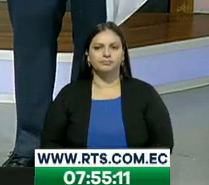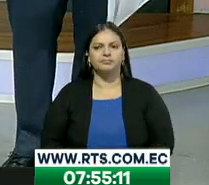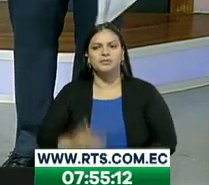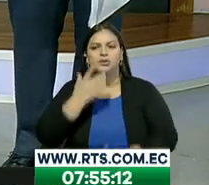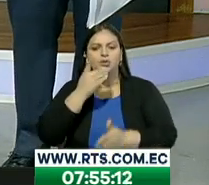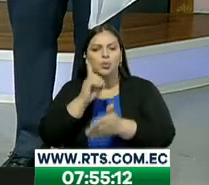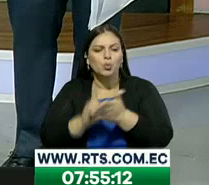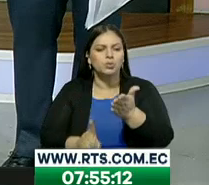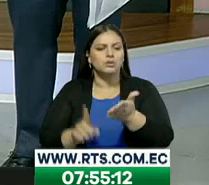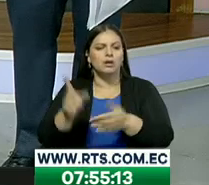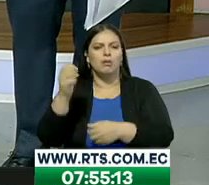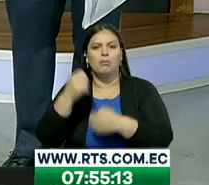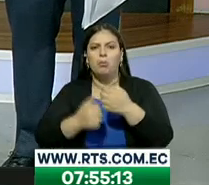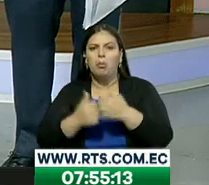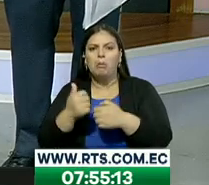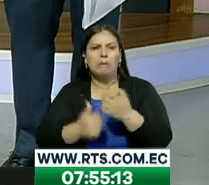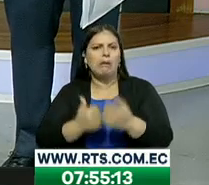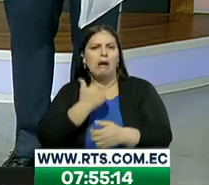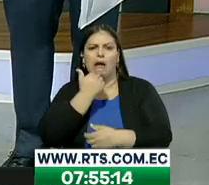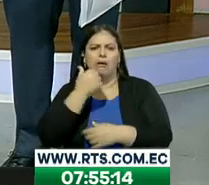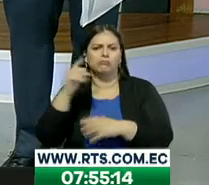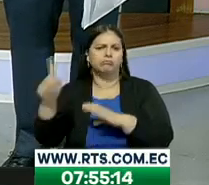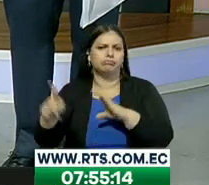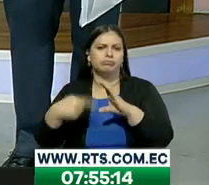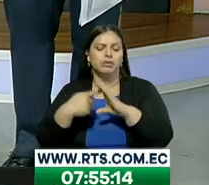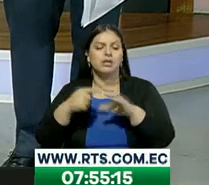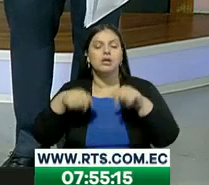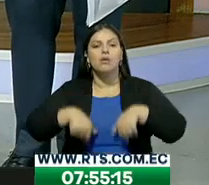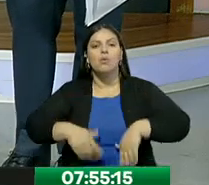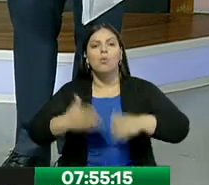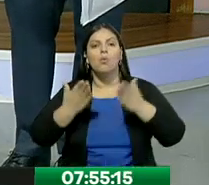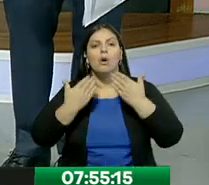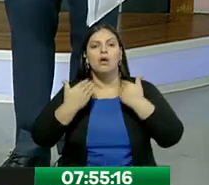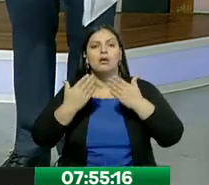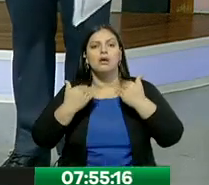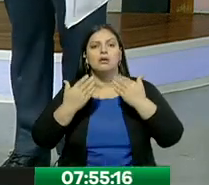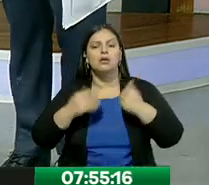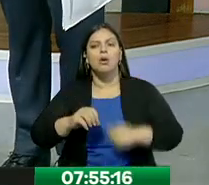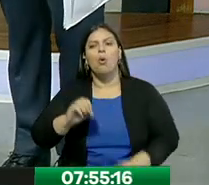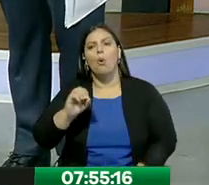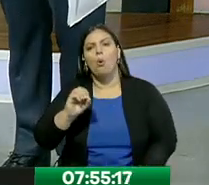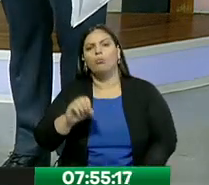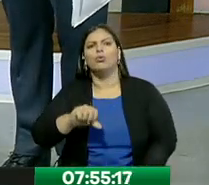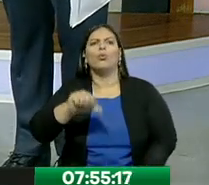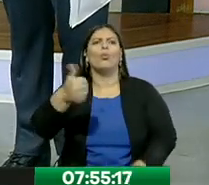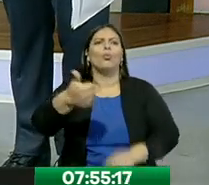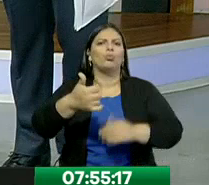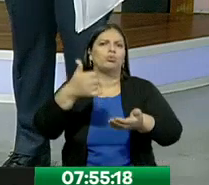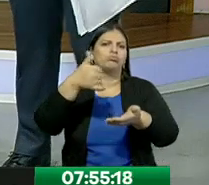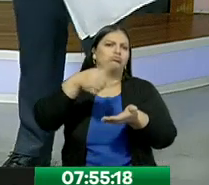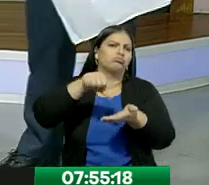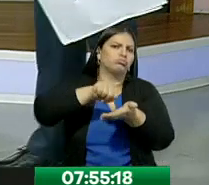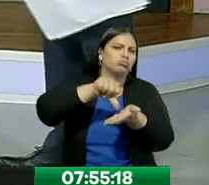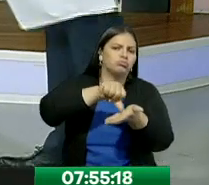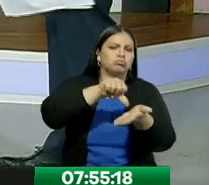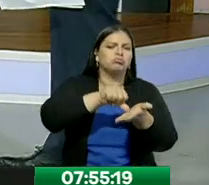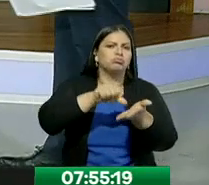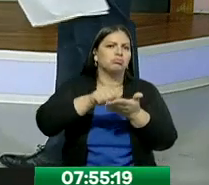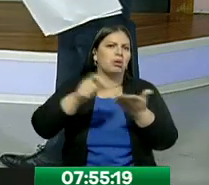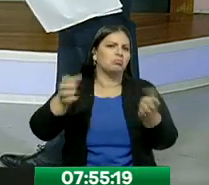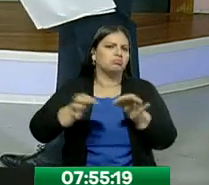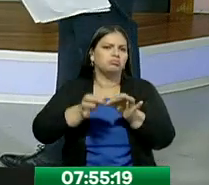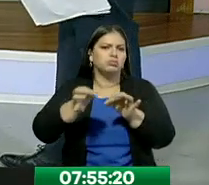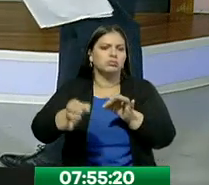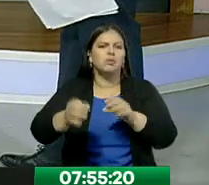desarrollen dentro de la ciudad y también fuera, por si acaso, ¿no? Por supuesto. Y vamos de inmediato a ver producción que nos tiene en esta oportunidad, a ver si podemos